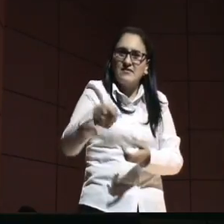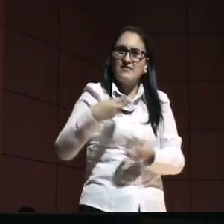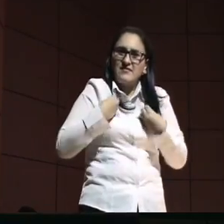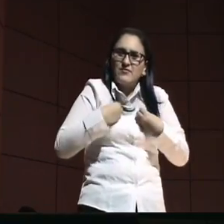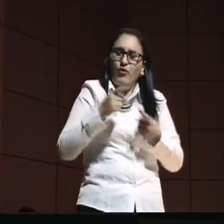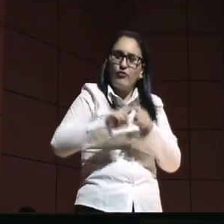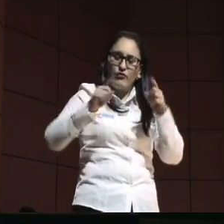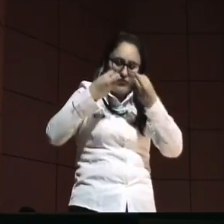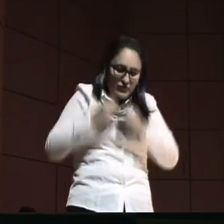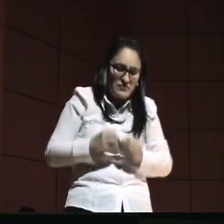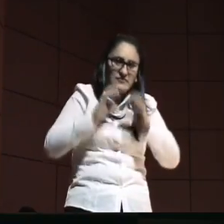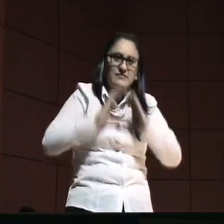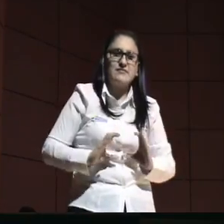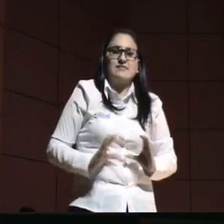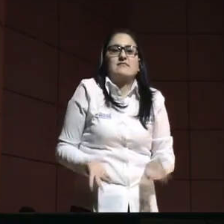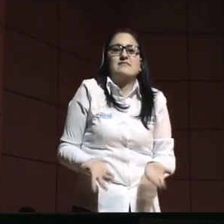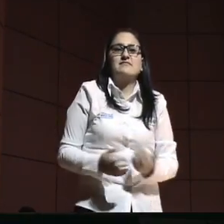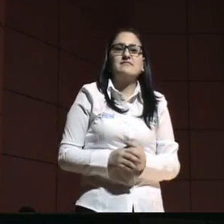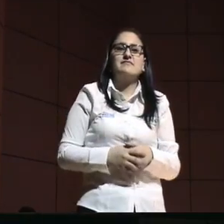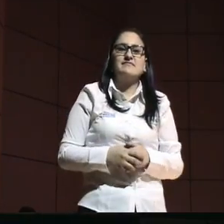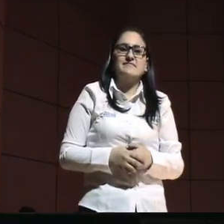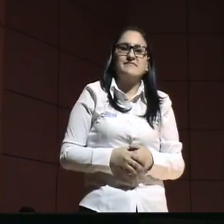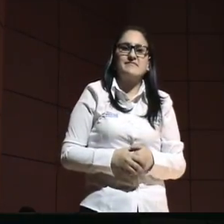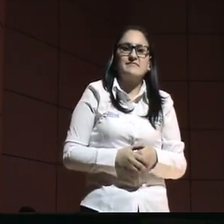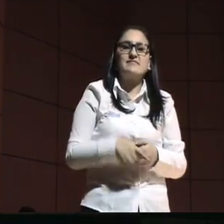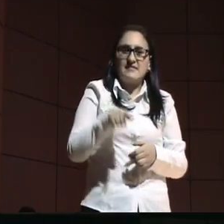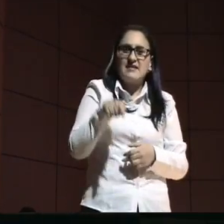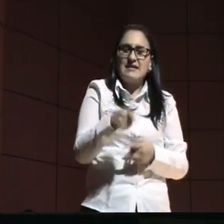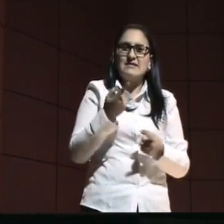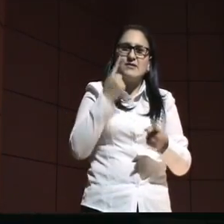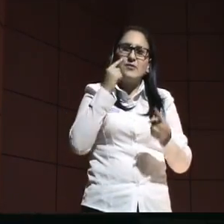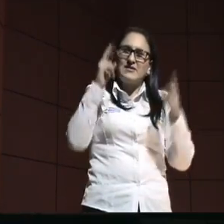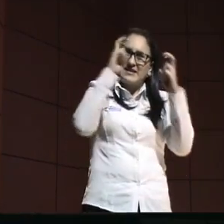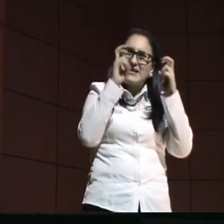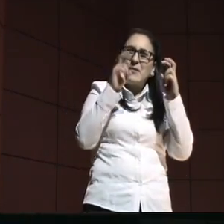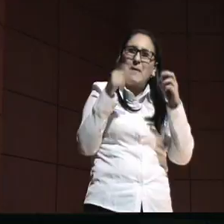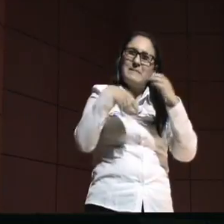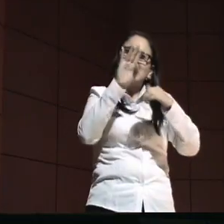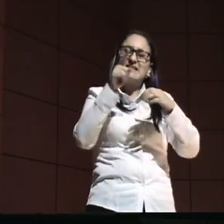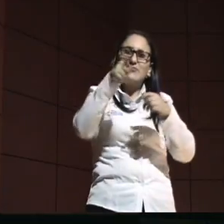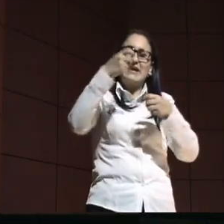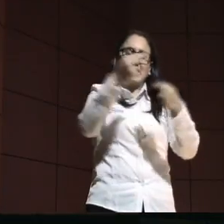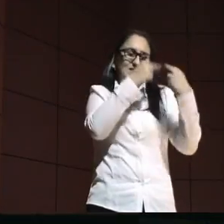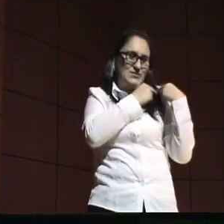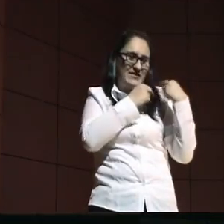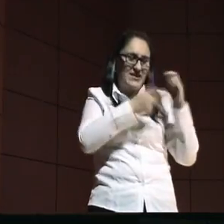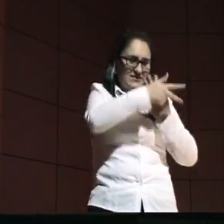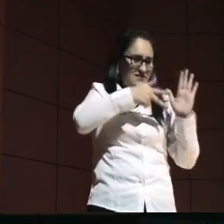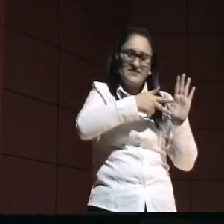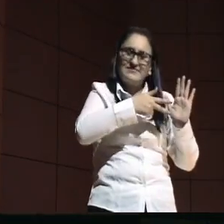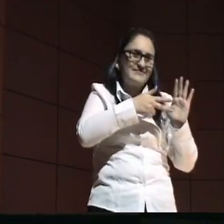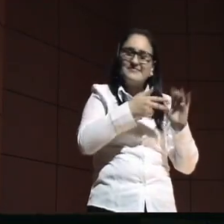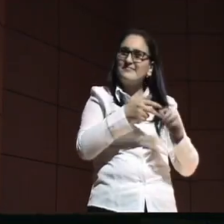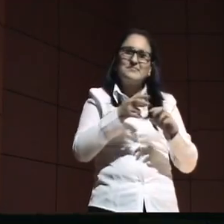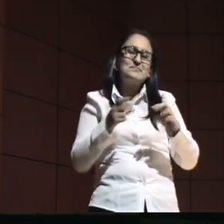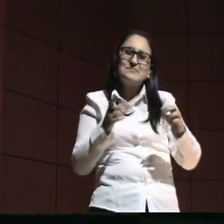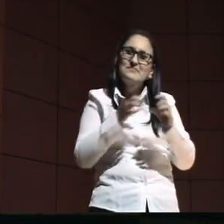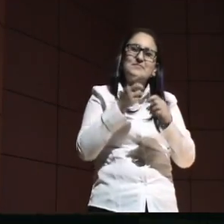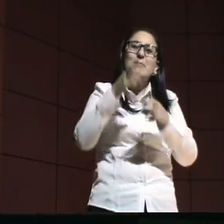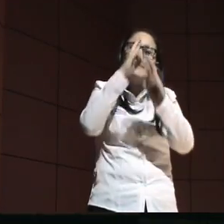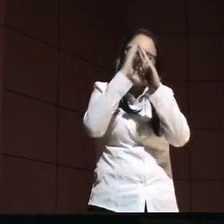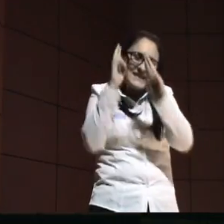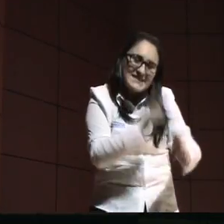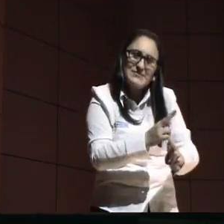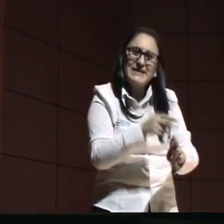otras corporeidades. Es una cuestión más allá de una responsabilidad constitucional. Un